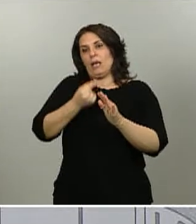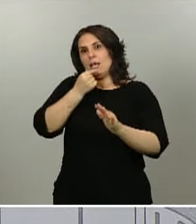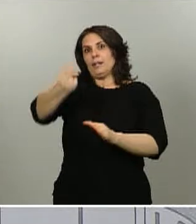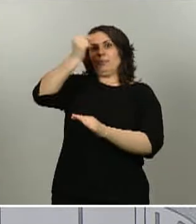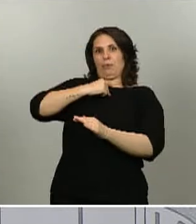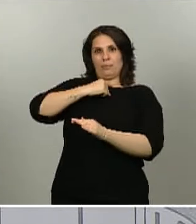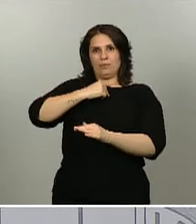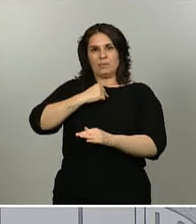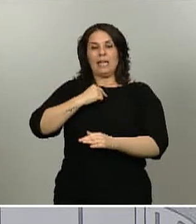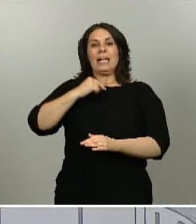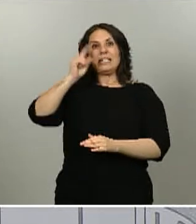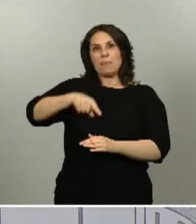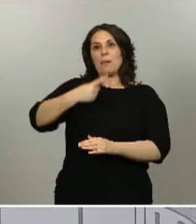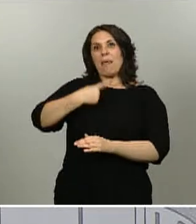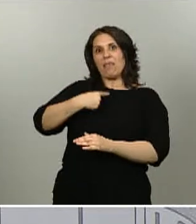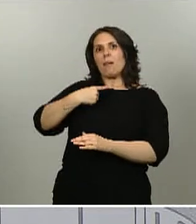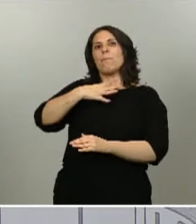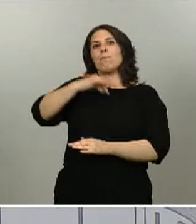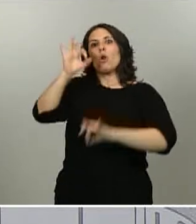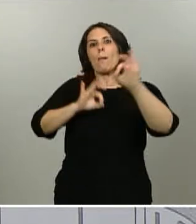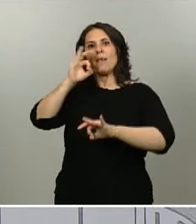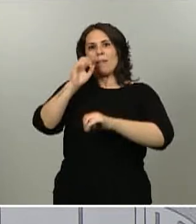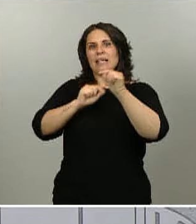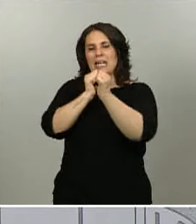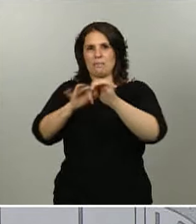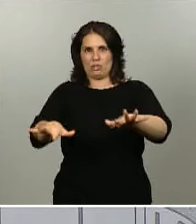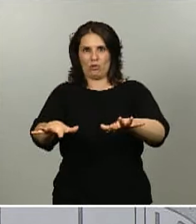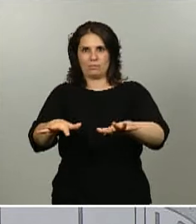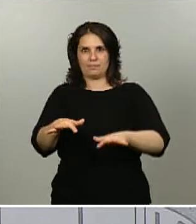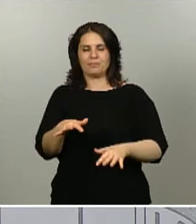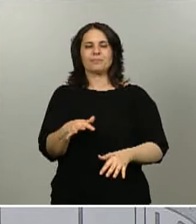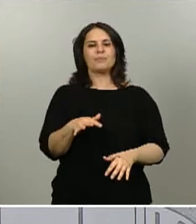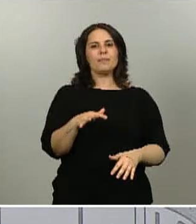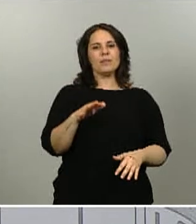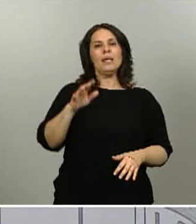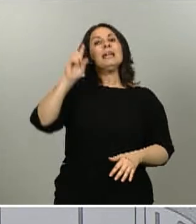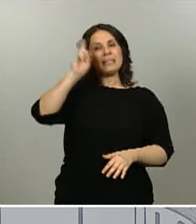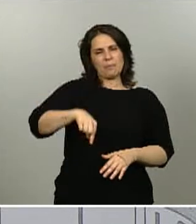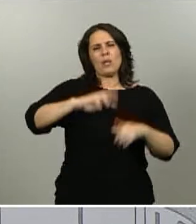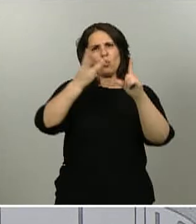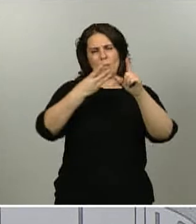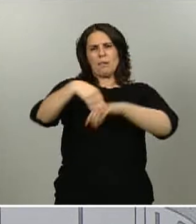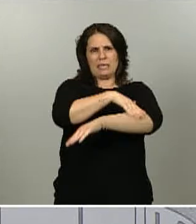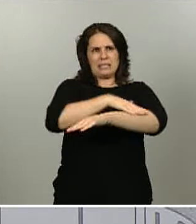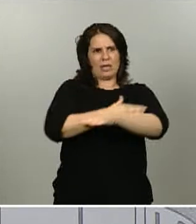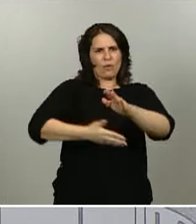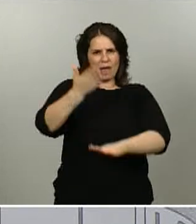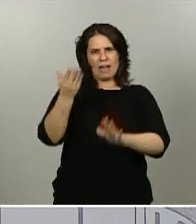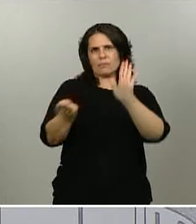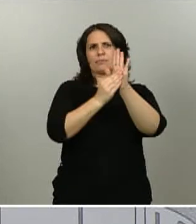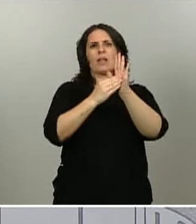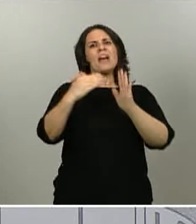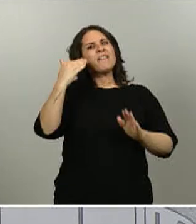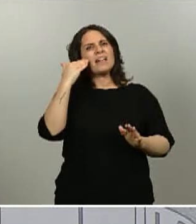estos últimos días. Y estamos dándolas, y también estará puesto en la página web del Ministerio, la fecha de